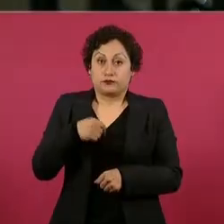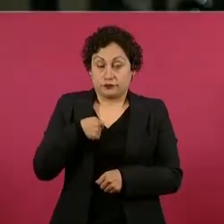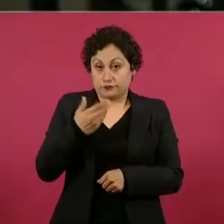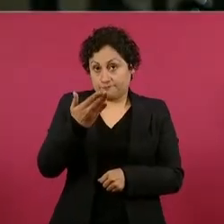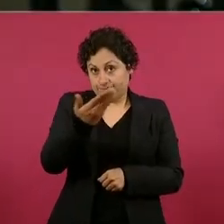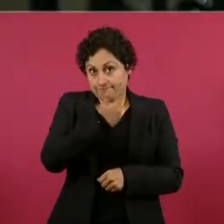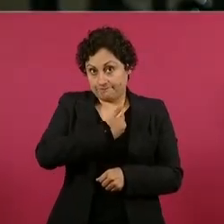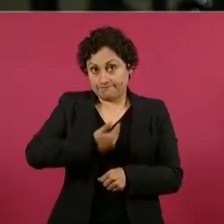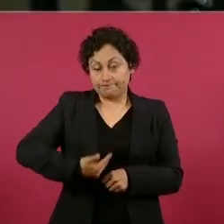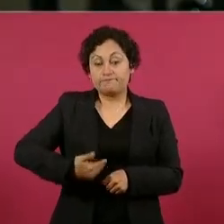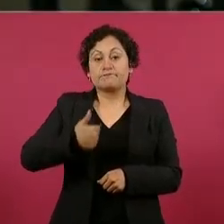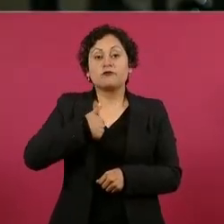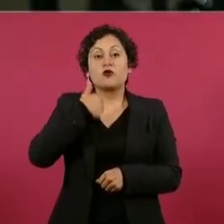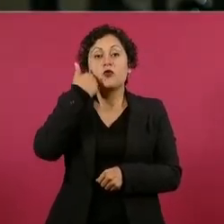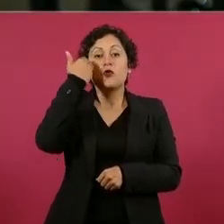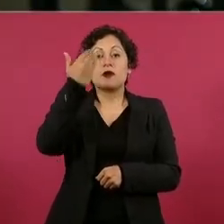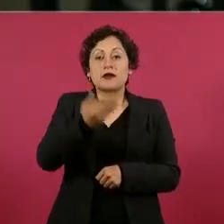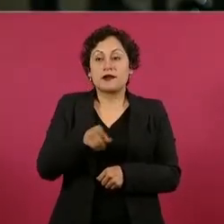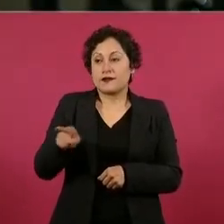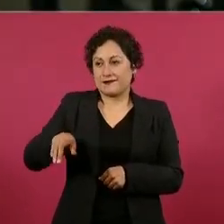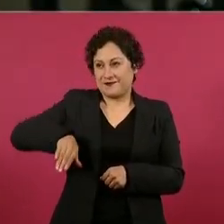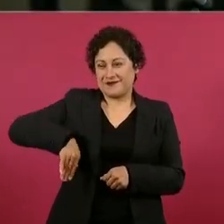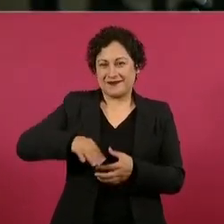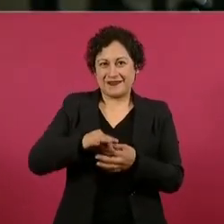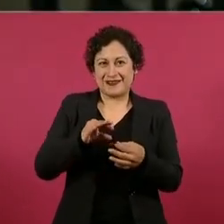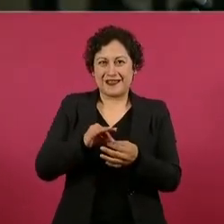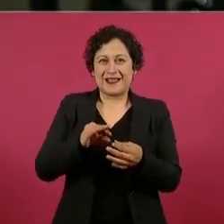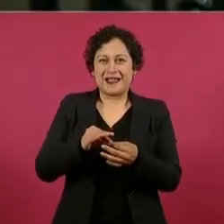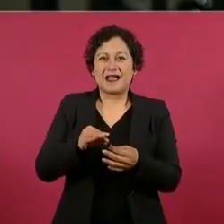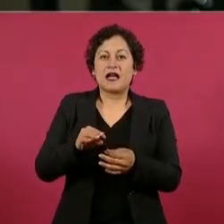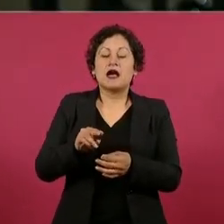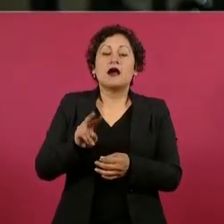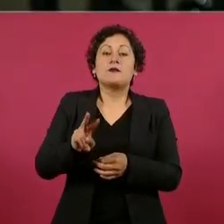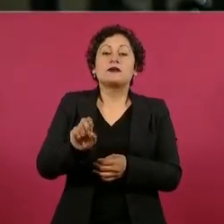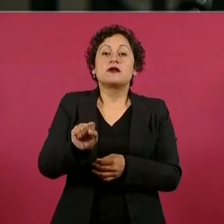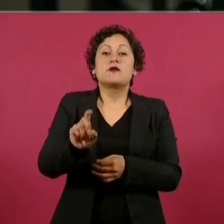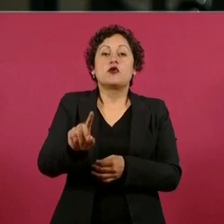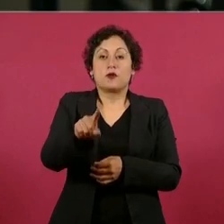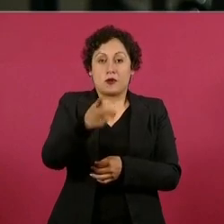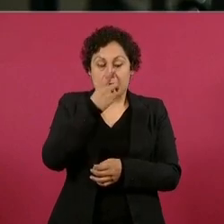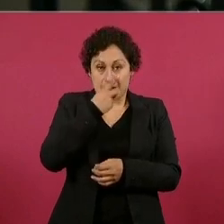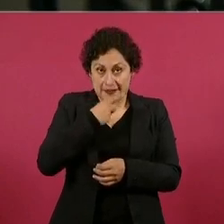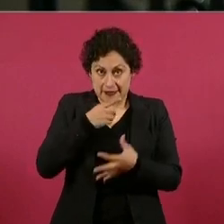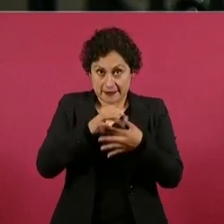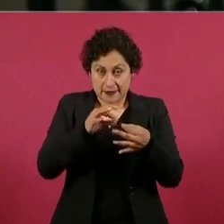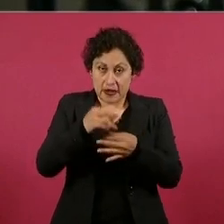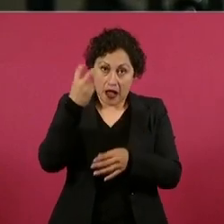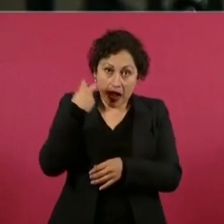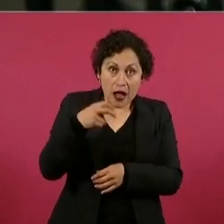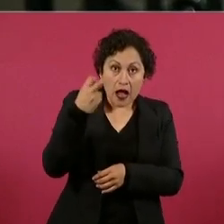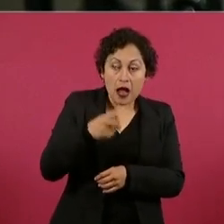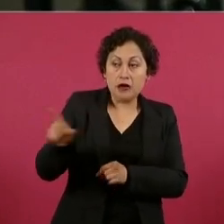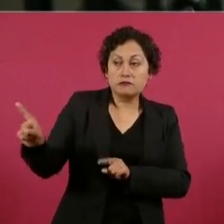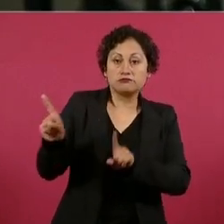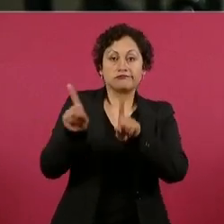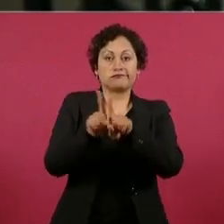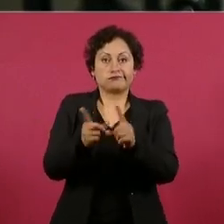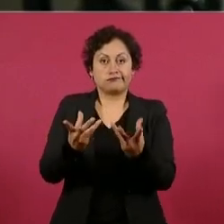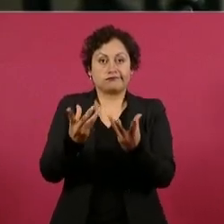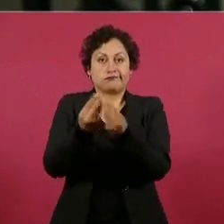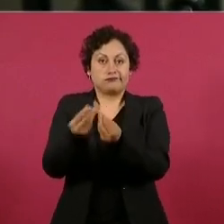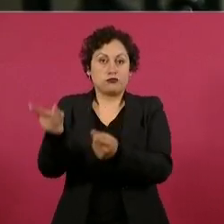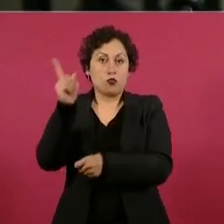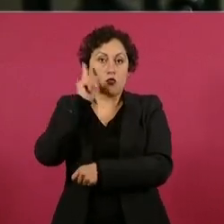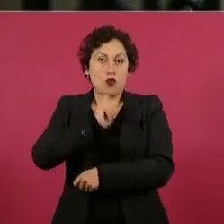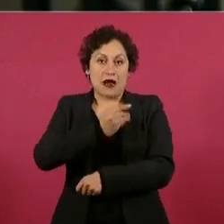aprovechar precisamente lo que comentaba de la gira de este fin de semana que va a llevar a cabo ya con la presidenta electa, la doctora Claudia Sheinbaum,